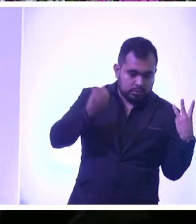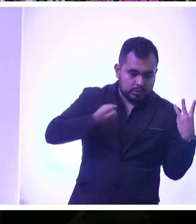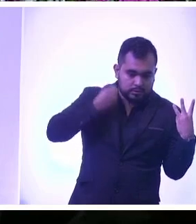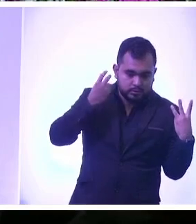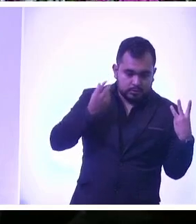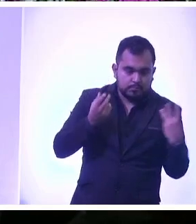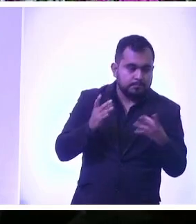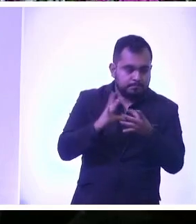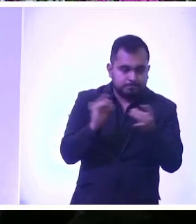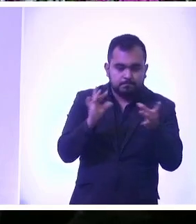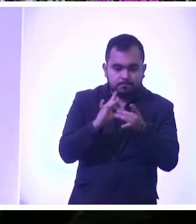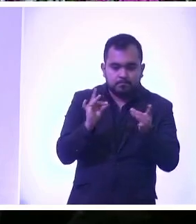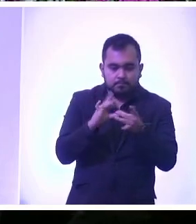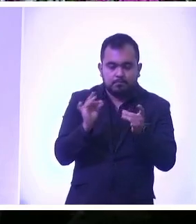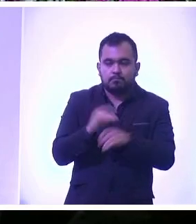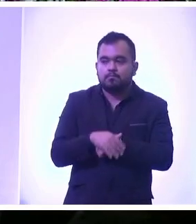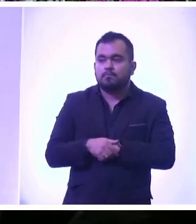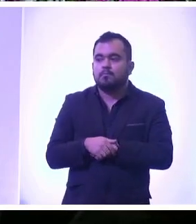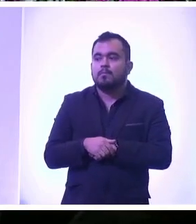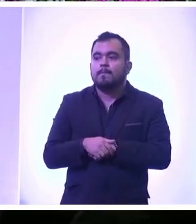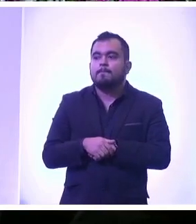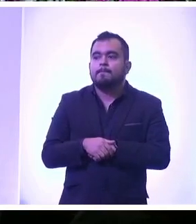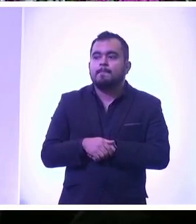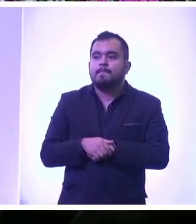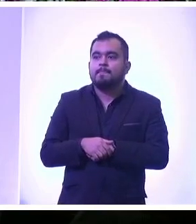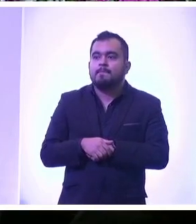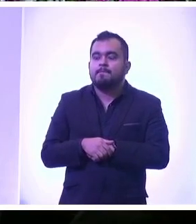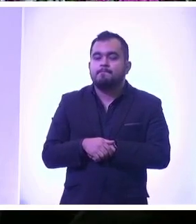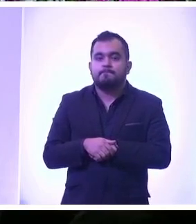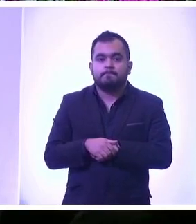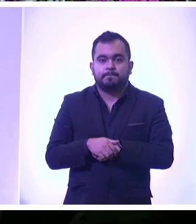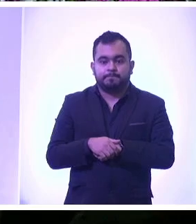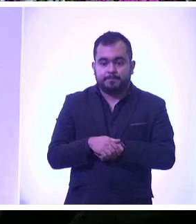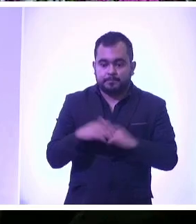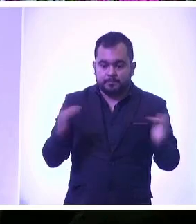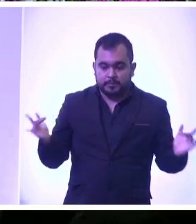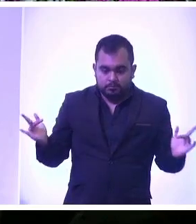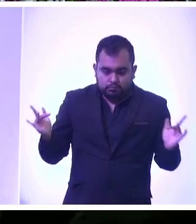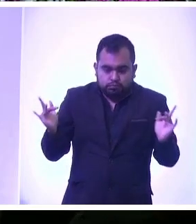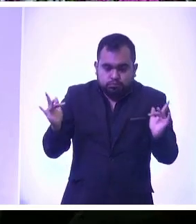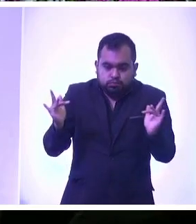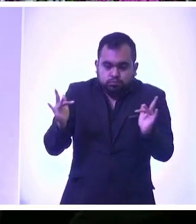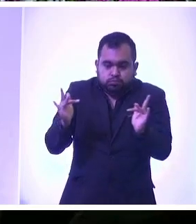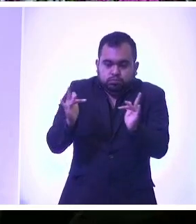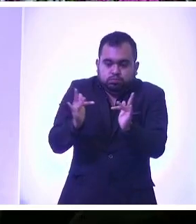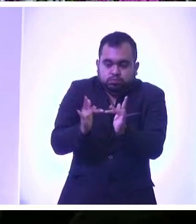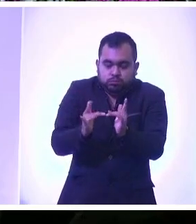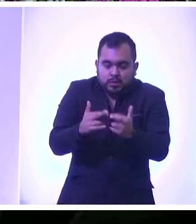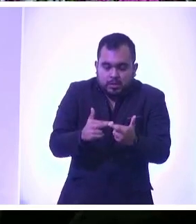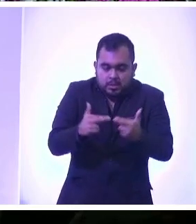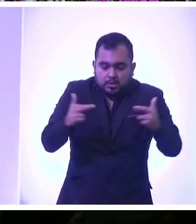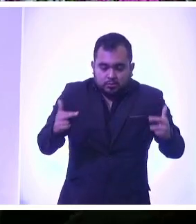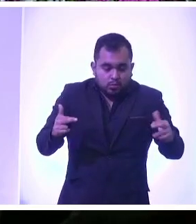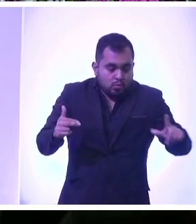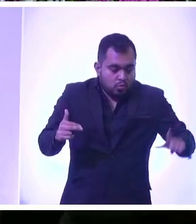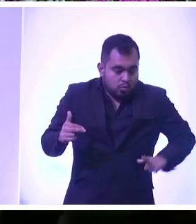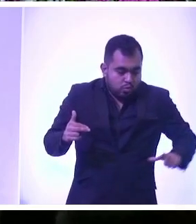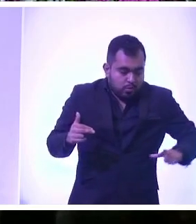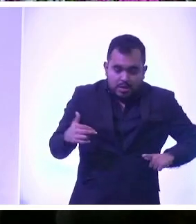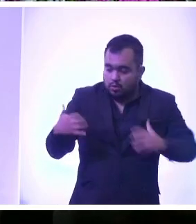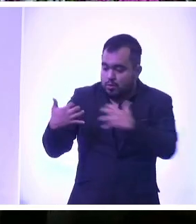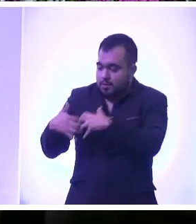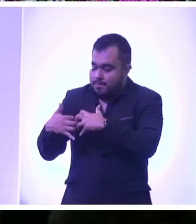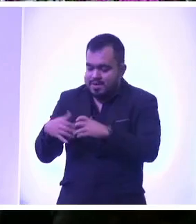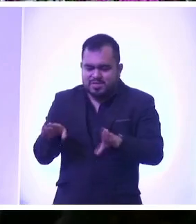eh Cómo generar esta relación entre gobierno y lo que hacemos en las empresas